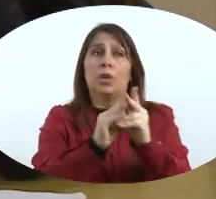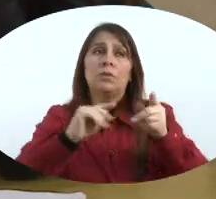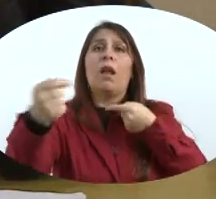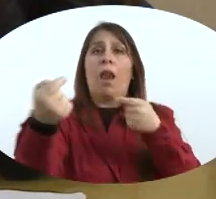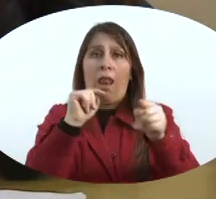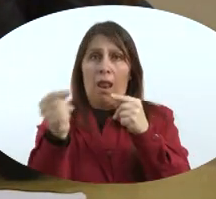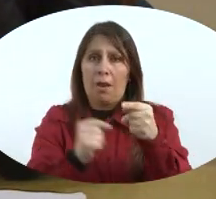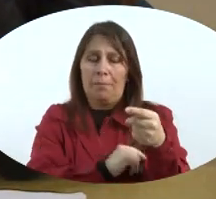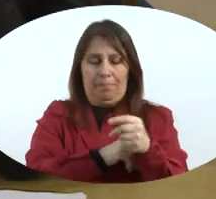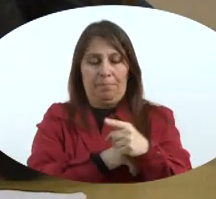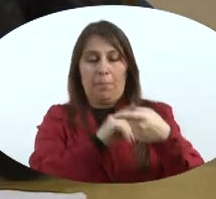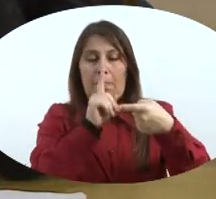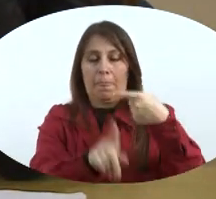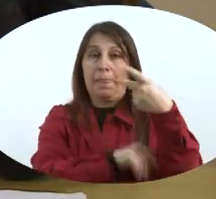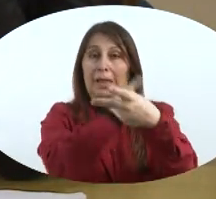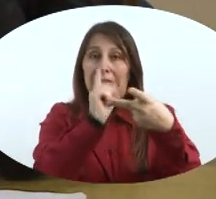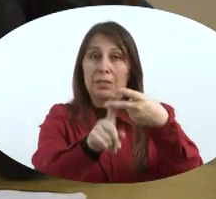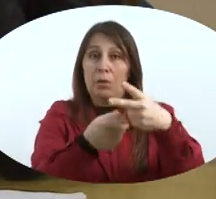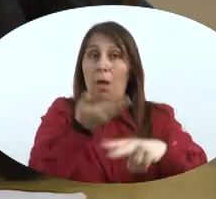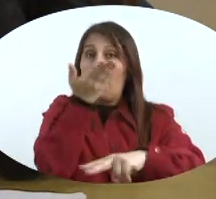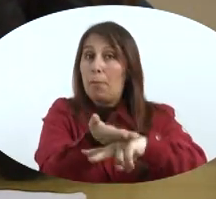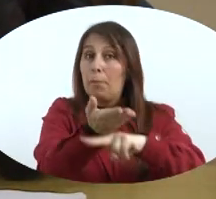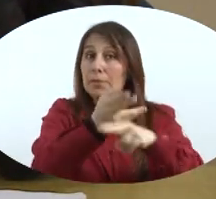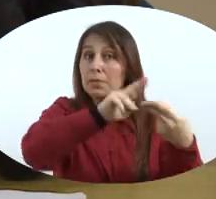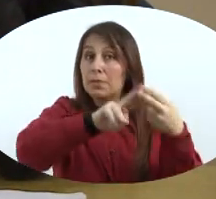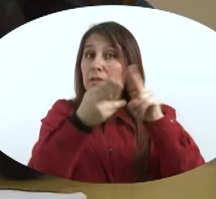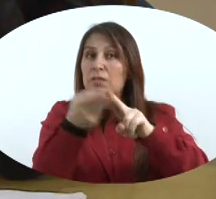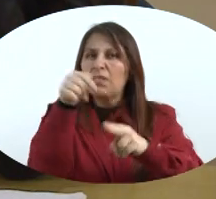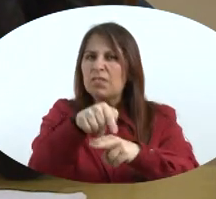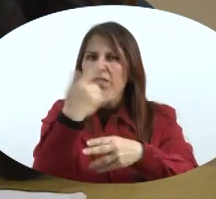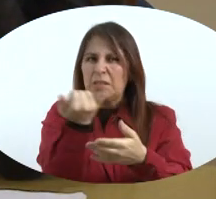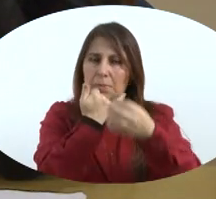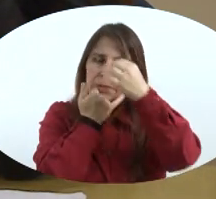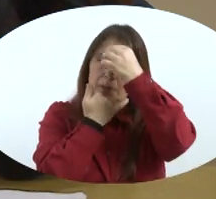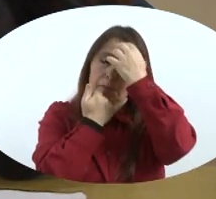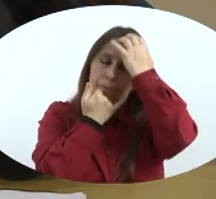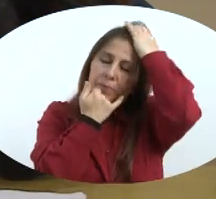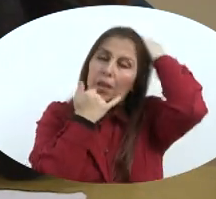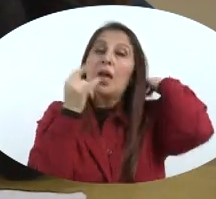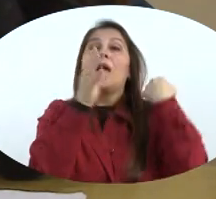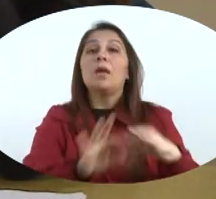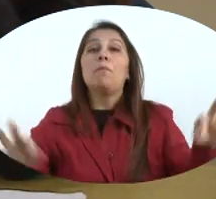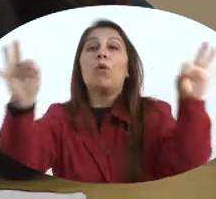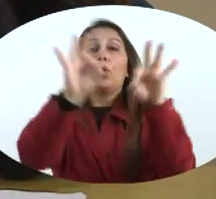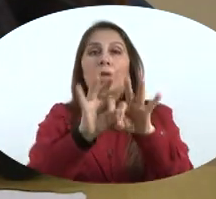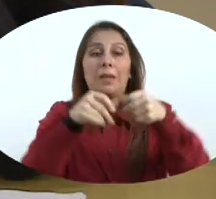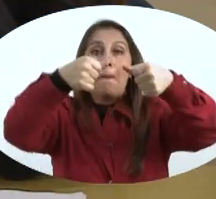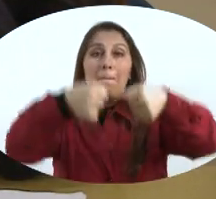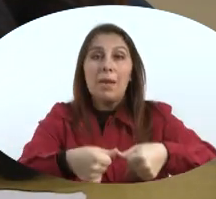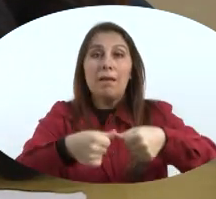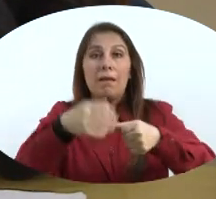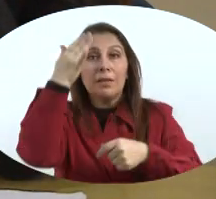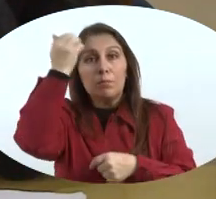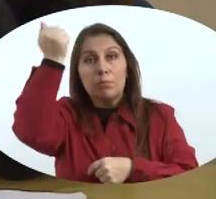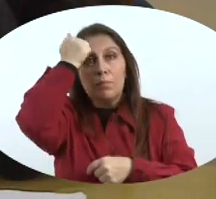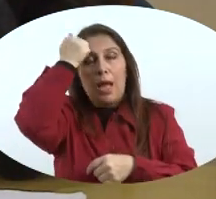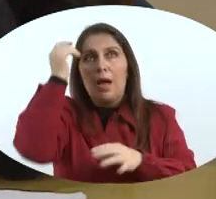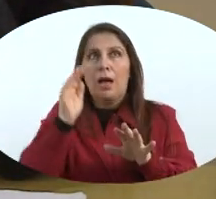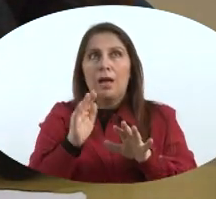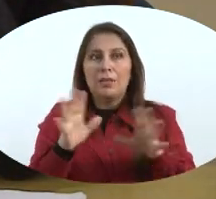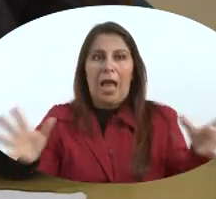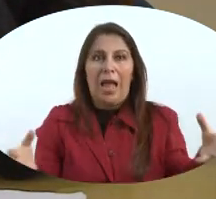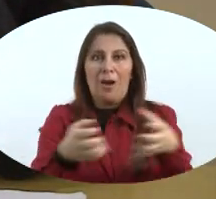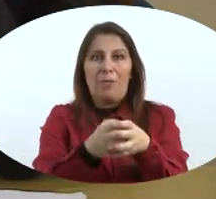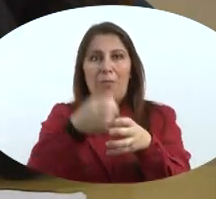una segunda propuesta que tenemos respecto a este tema es que es necesario que se descongele la planta docente de la